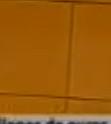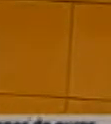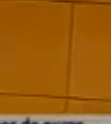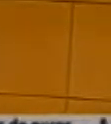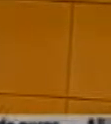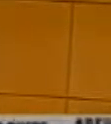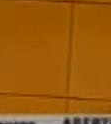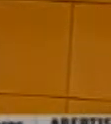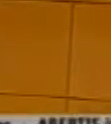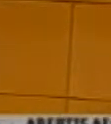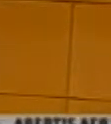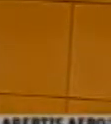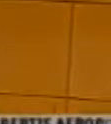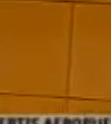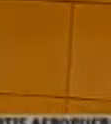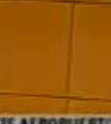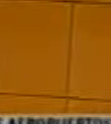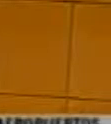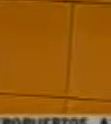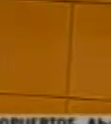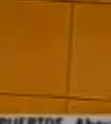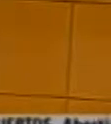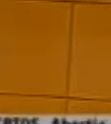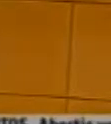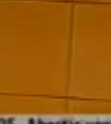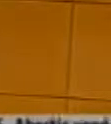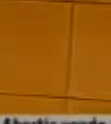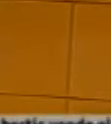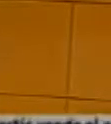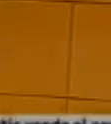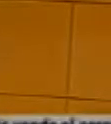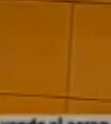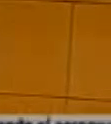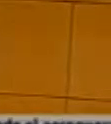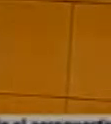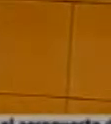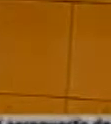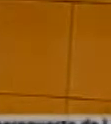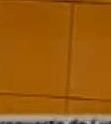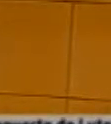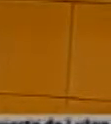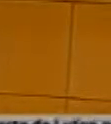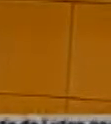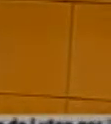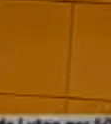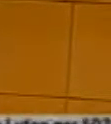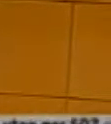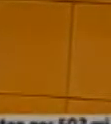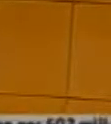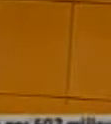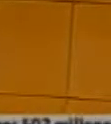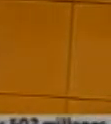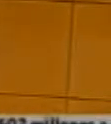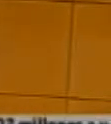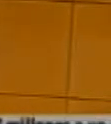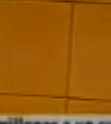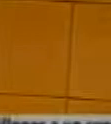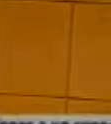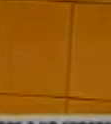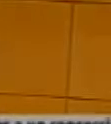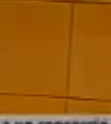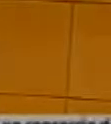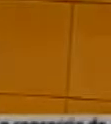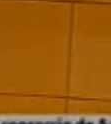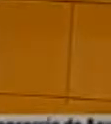Es el turno de la oposición en este pleno extraordinario para hablar del caso Bárcenas. Ya lo ha hecho el presidente del Gobierno. Rajoy dice que cometió